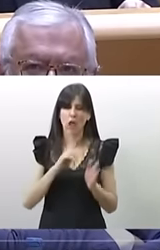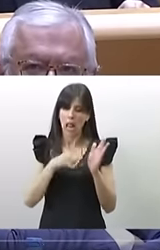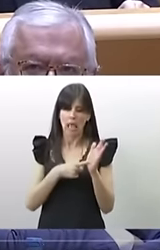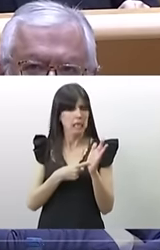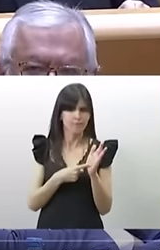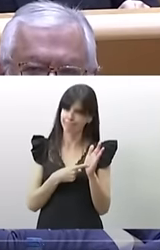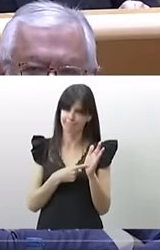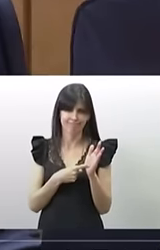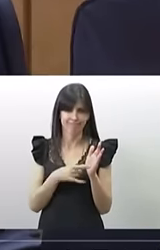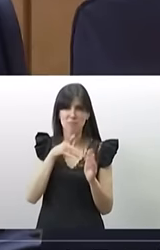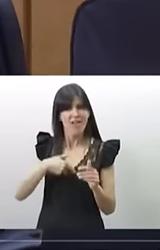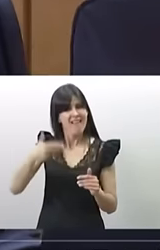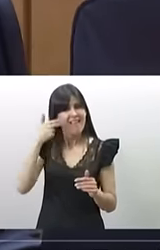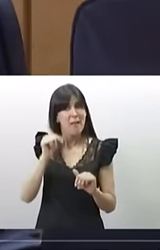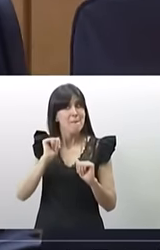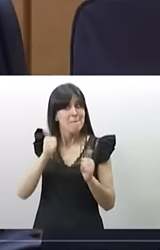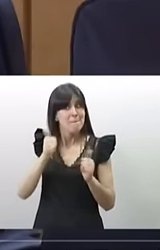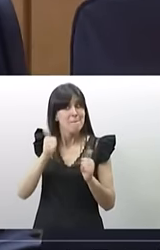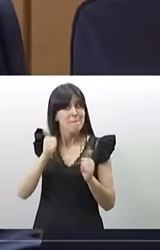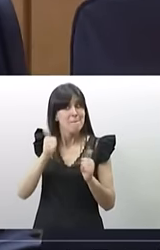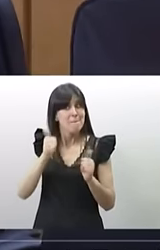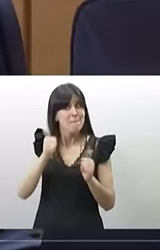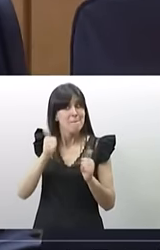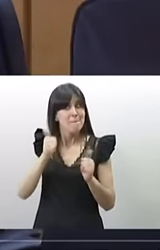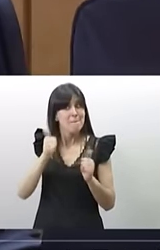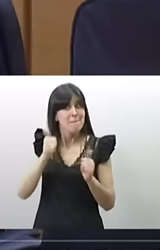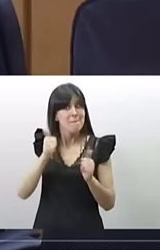Sí, porque temen su entrada en vigor, temen...